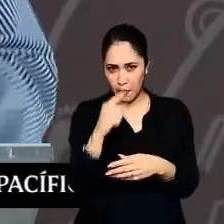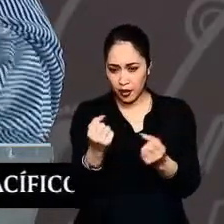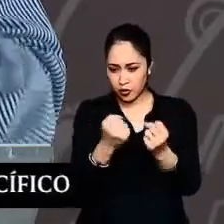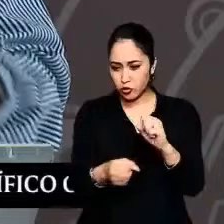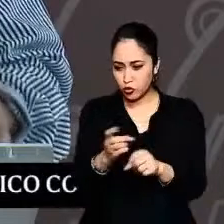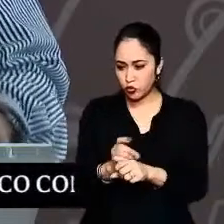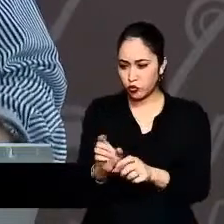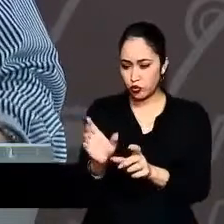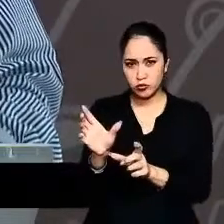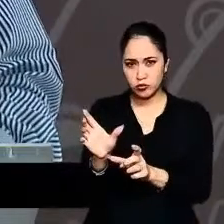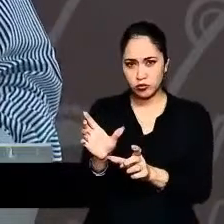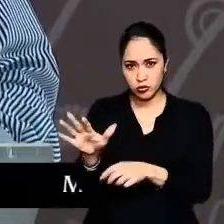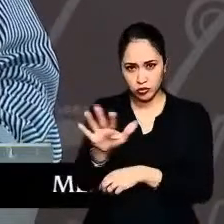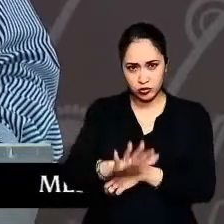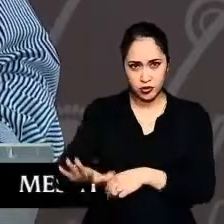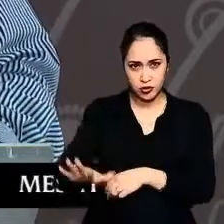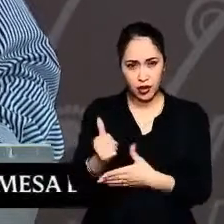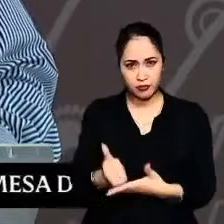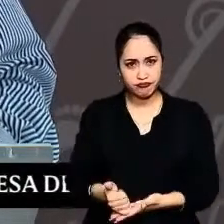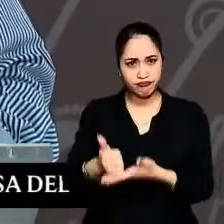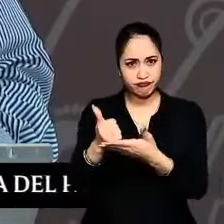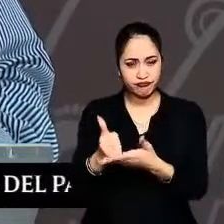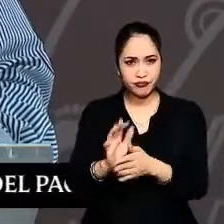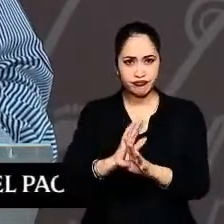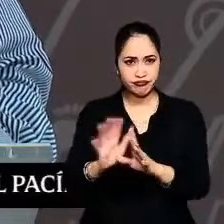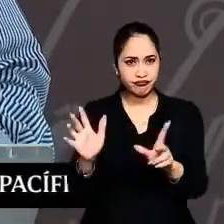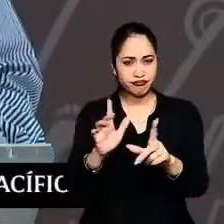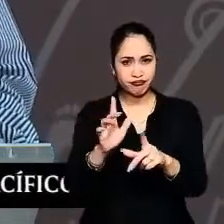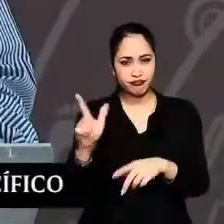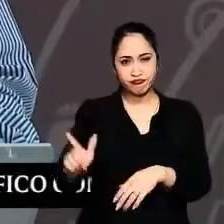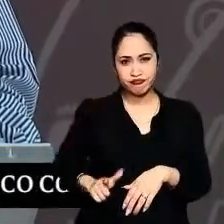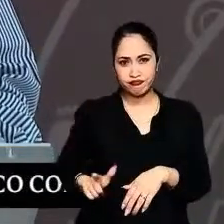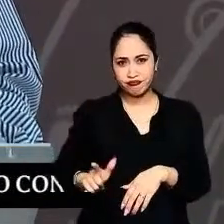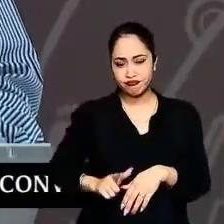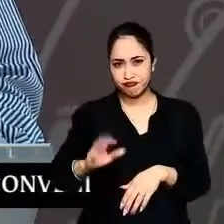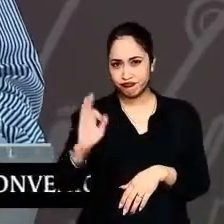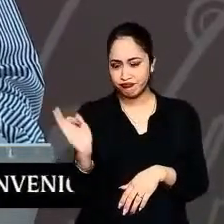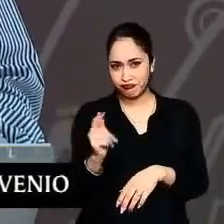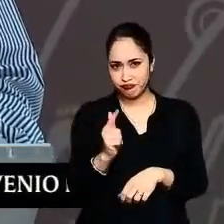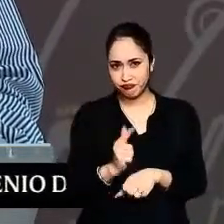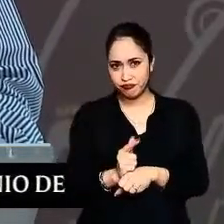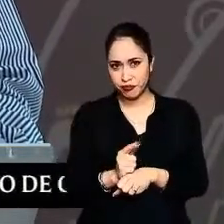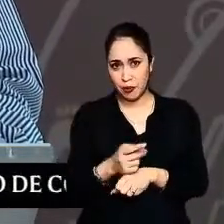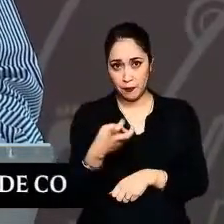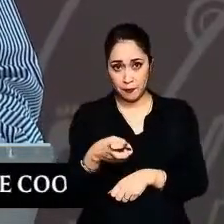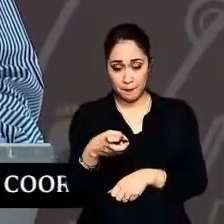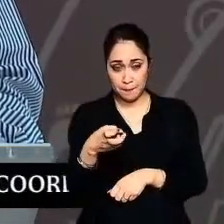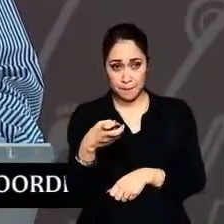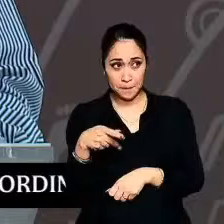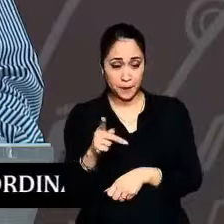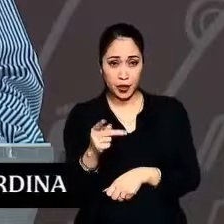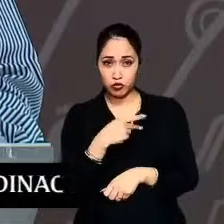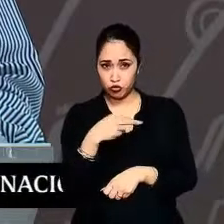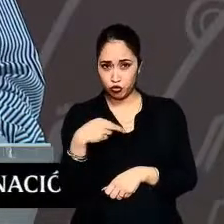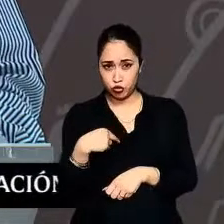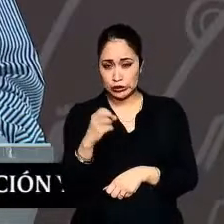está inscrito justamente en la vertiente de la prevención. Nosotros le vamos a poner mucho cuidado a